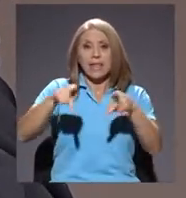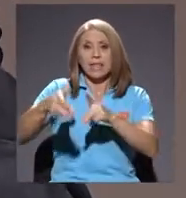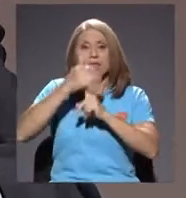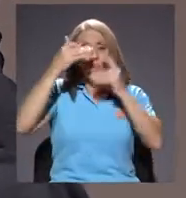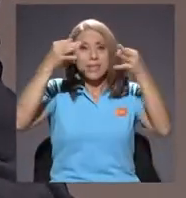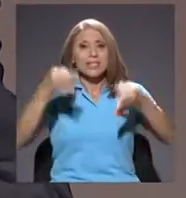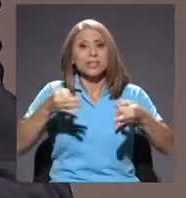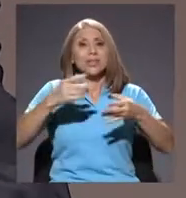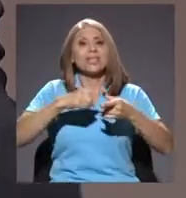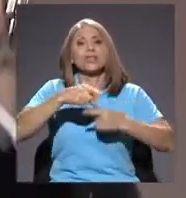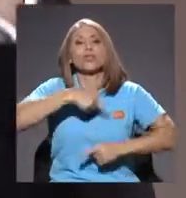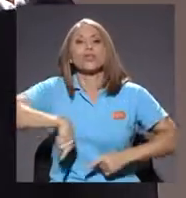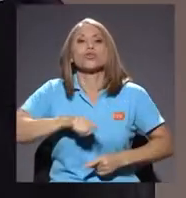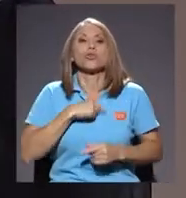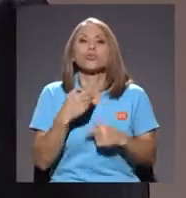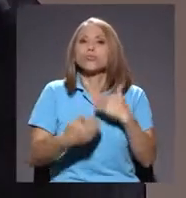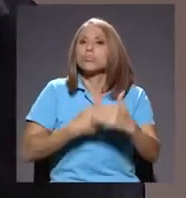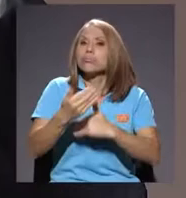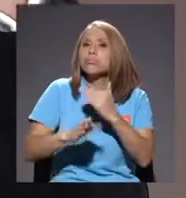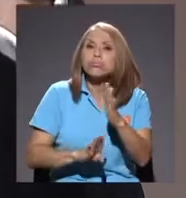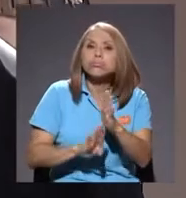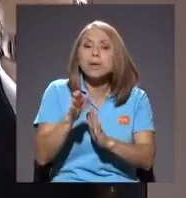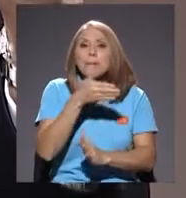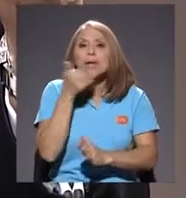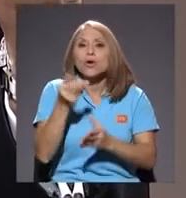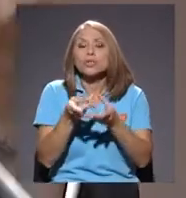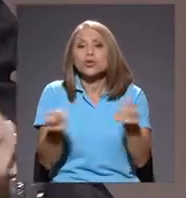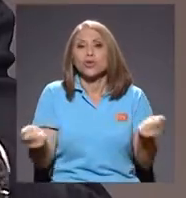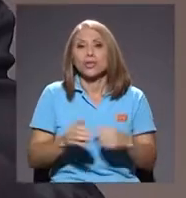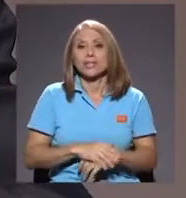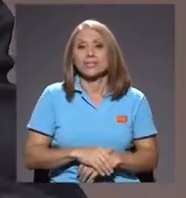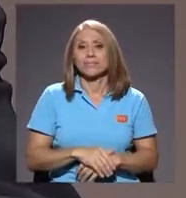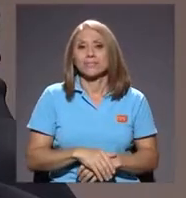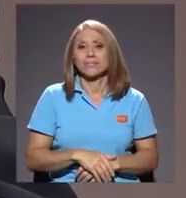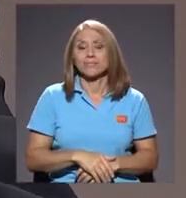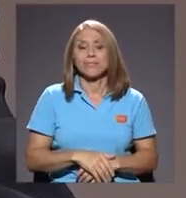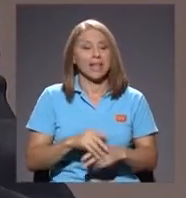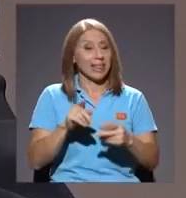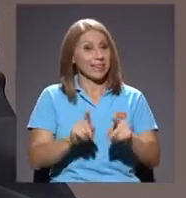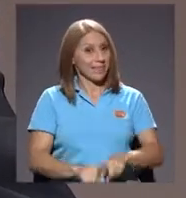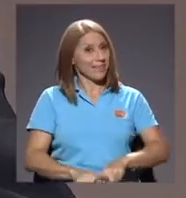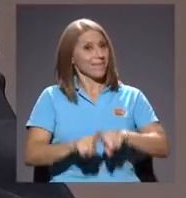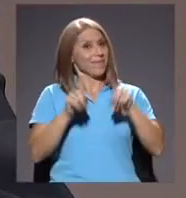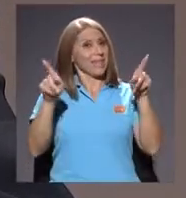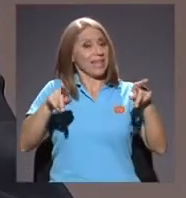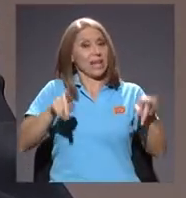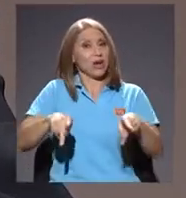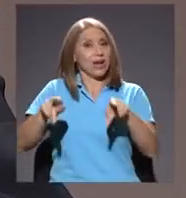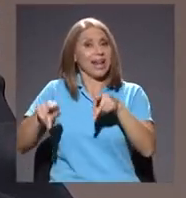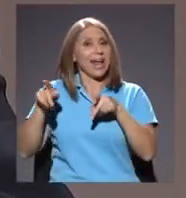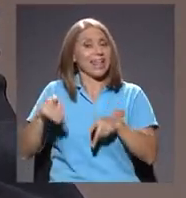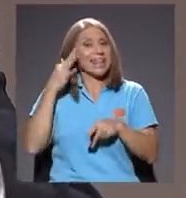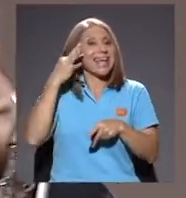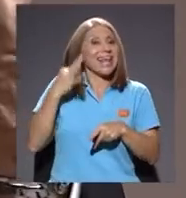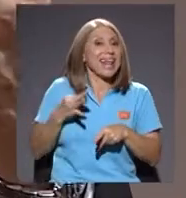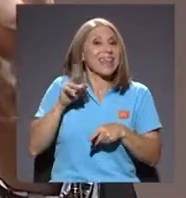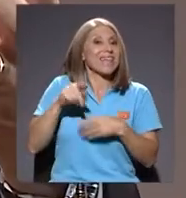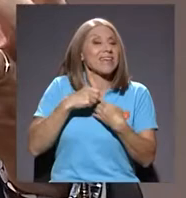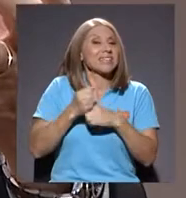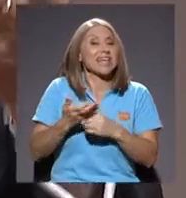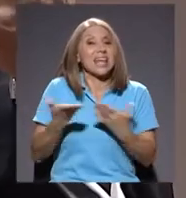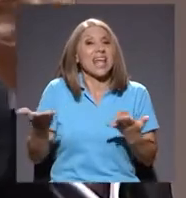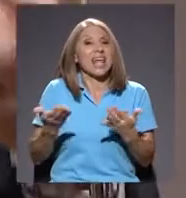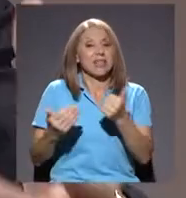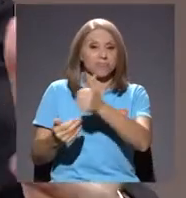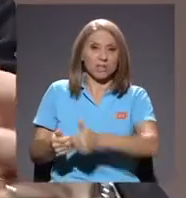resoluciones en lugar de lo que cree la gente que hay que hacer que es imponerle desde arriba las decisiones de la gente y esto